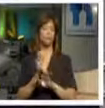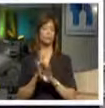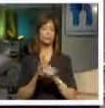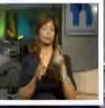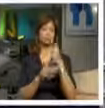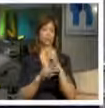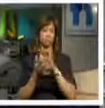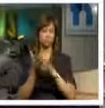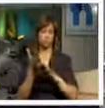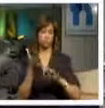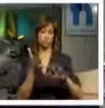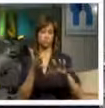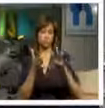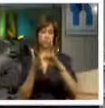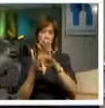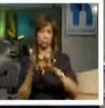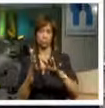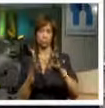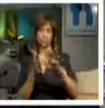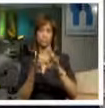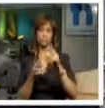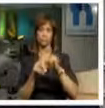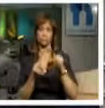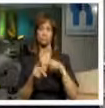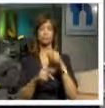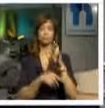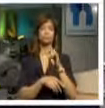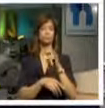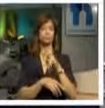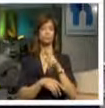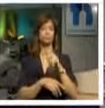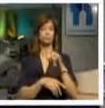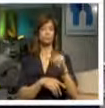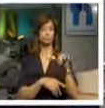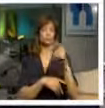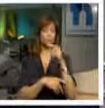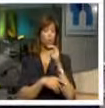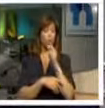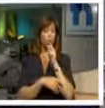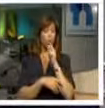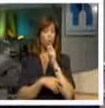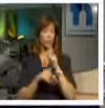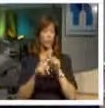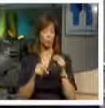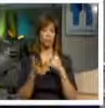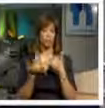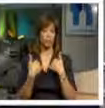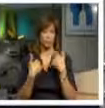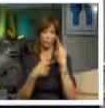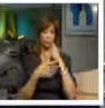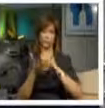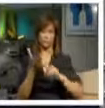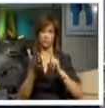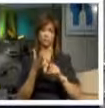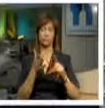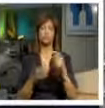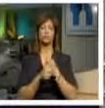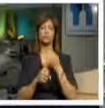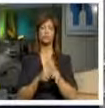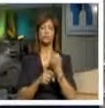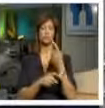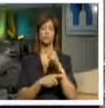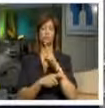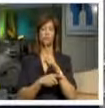que hacen un escaneo de señal inalámbrica e incluso para los moteles para ver si hay cámaras o micrófonos es bueno que hagamos este tipo de operativos